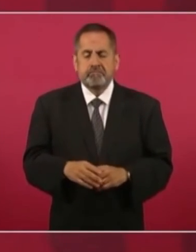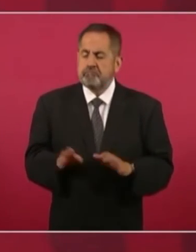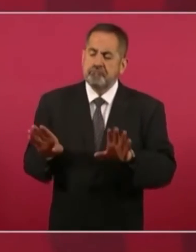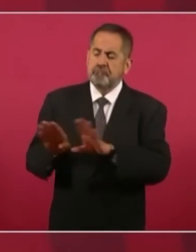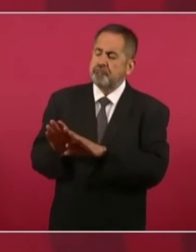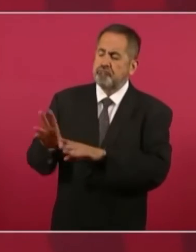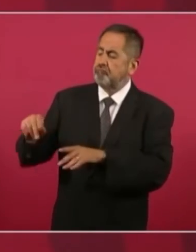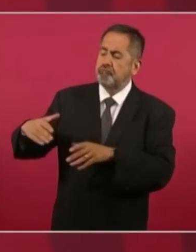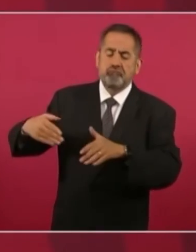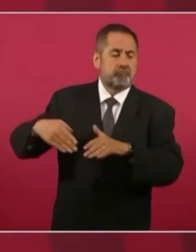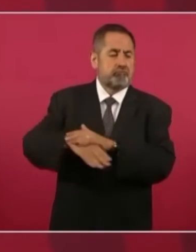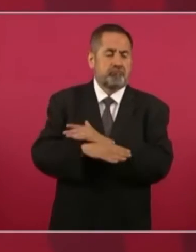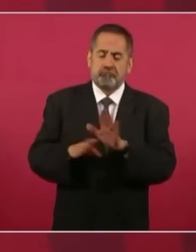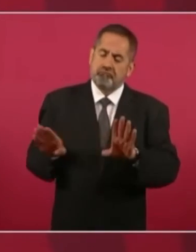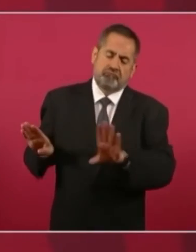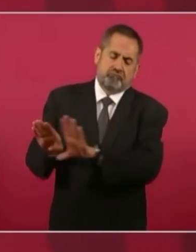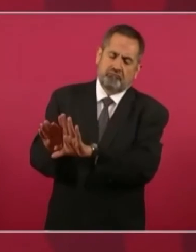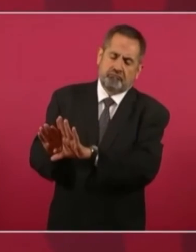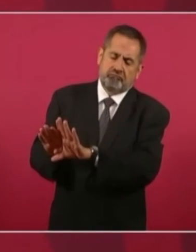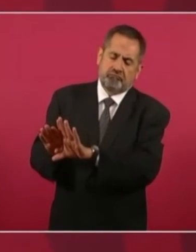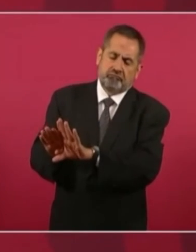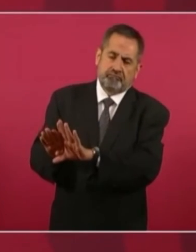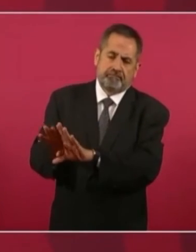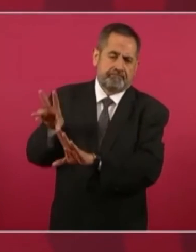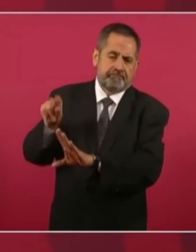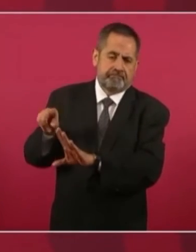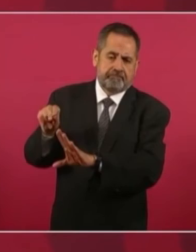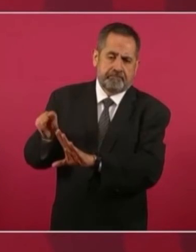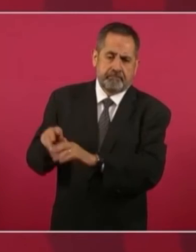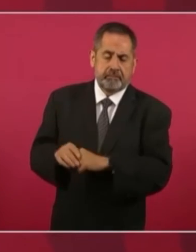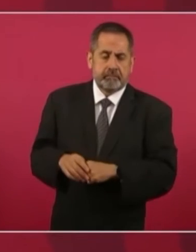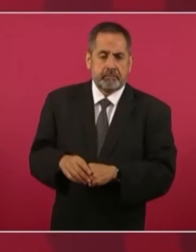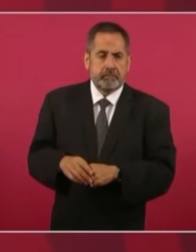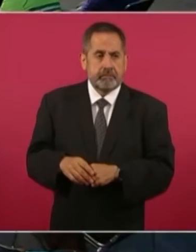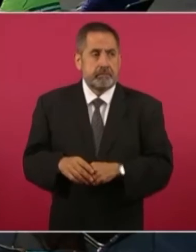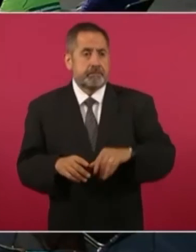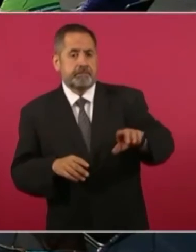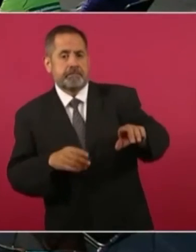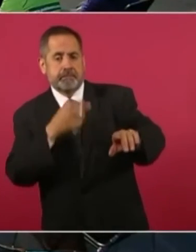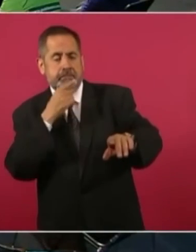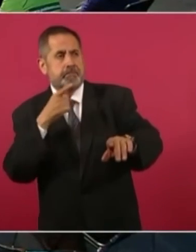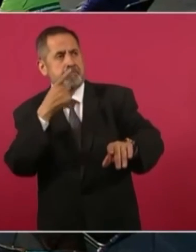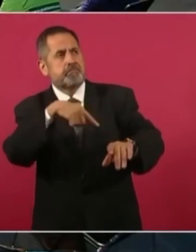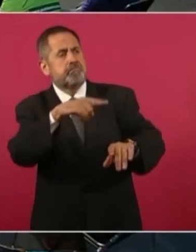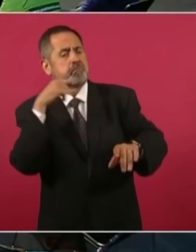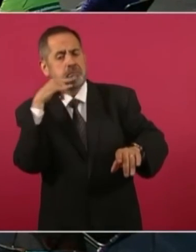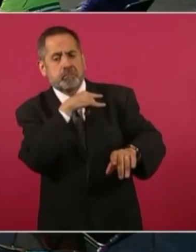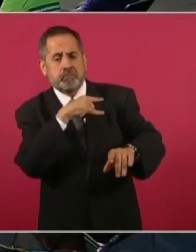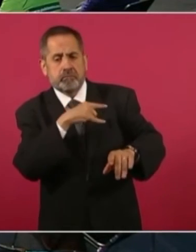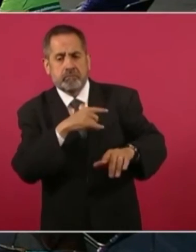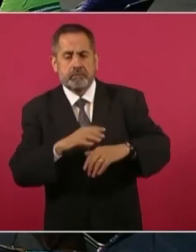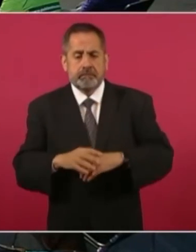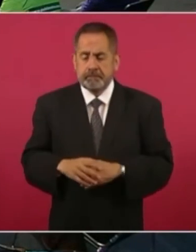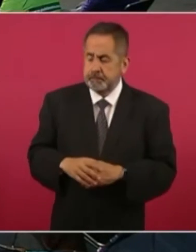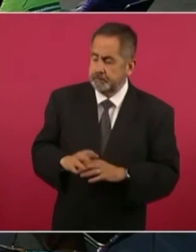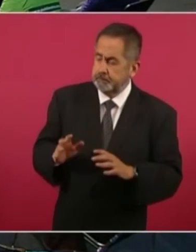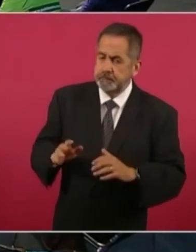impedir que lleguen migrantes. Con información de Marisol Mateos, Noticias TVT.